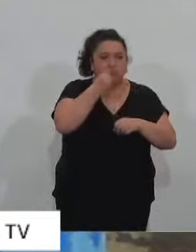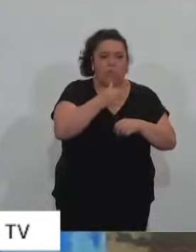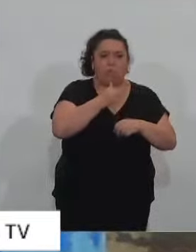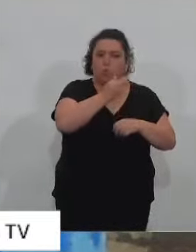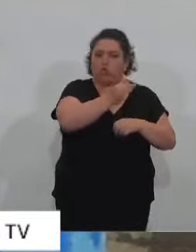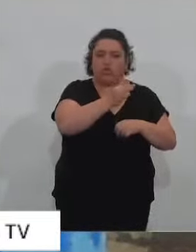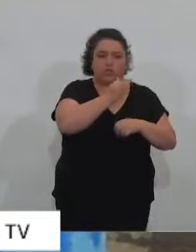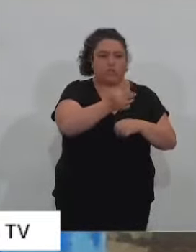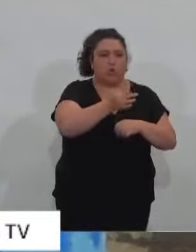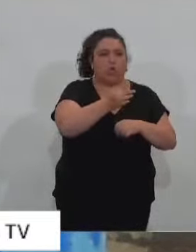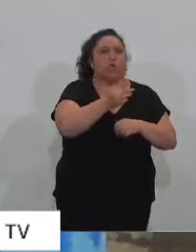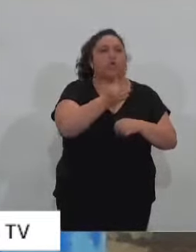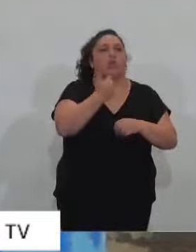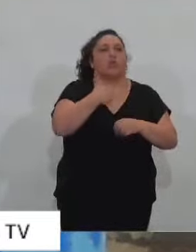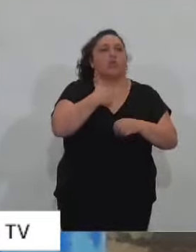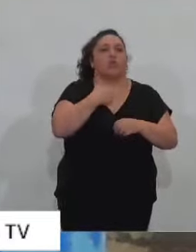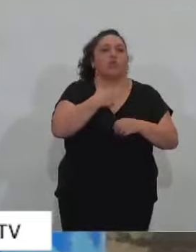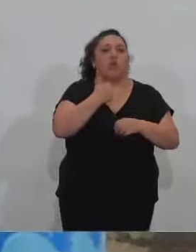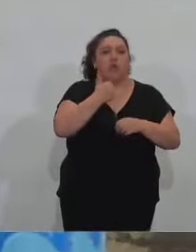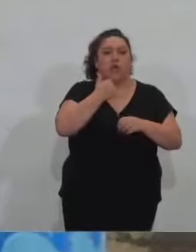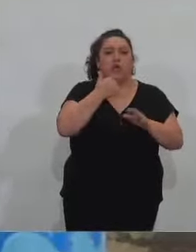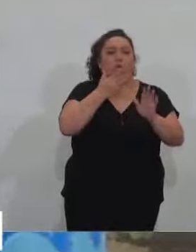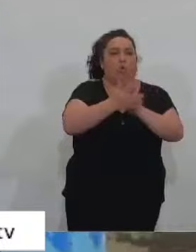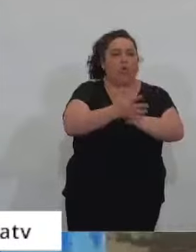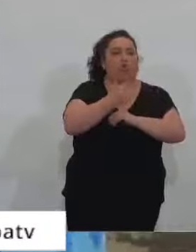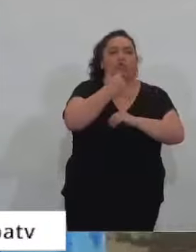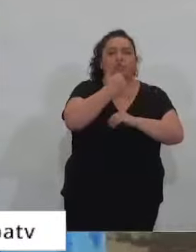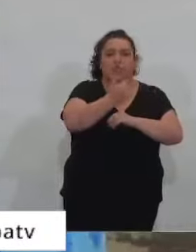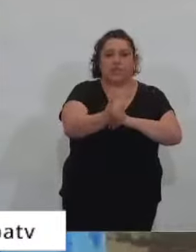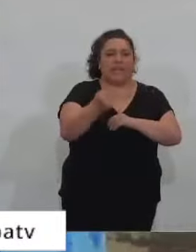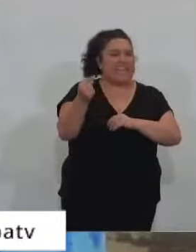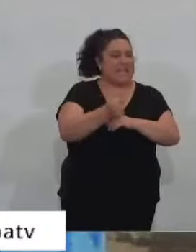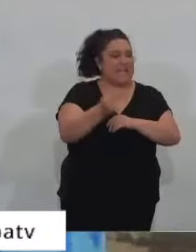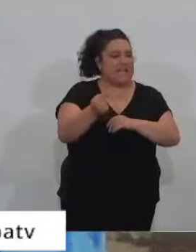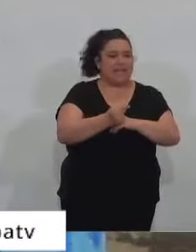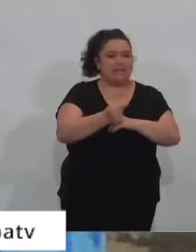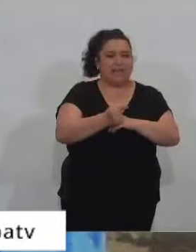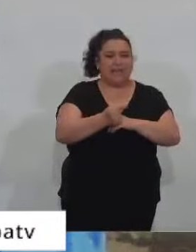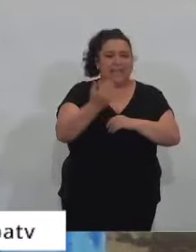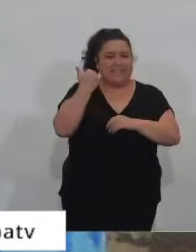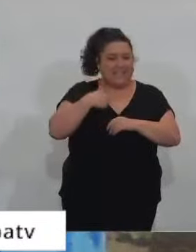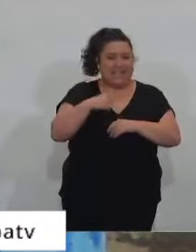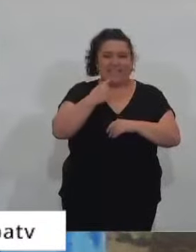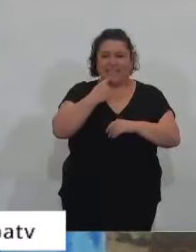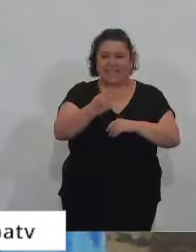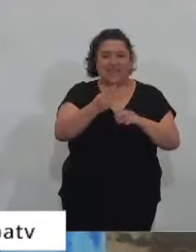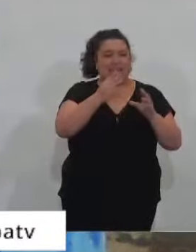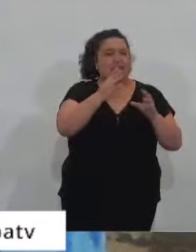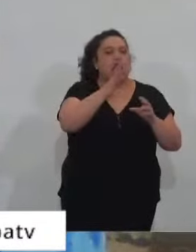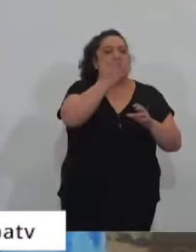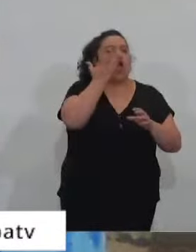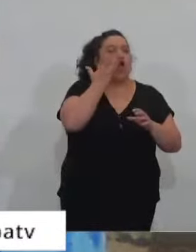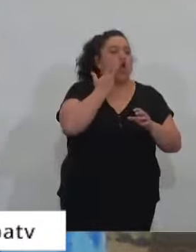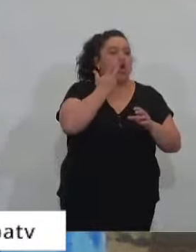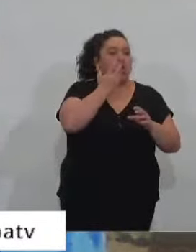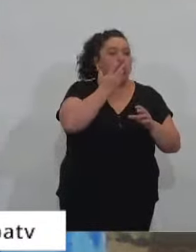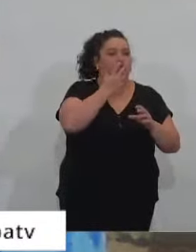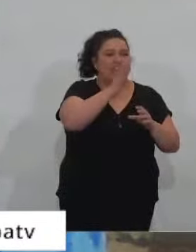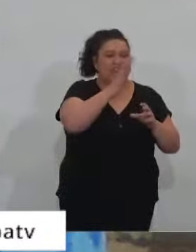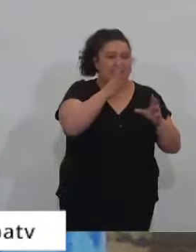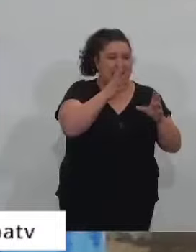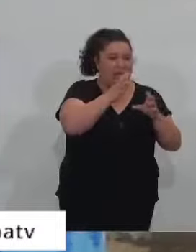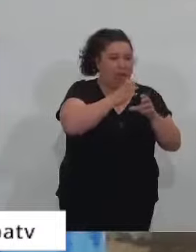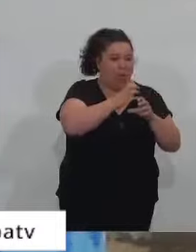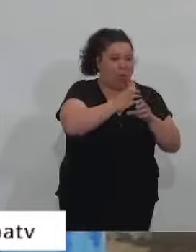consumo, literalmente, y dije, la turbidez del agua del norte está infinitamente mejor que la de Córdoba. Salía el agua